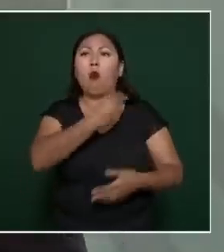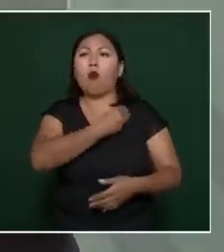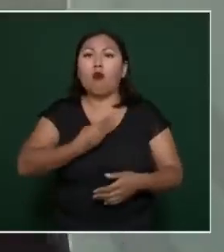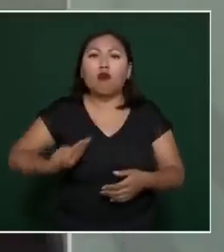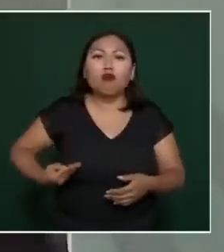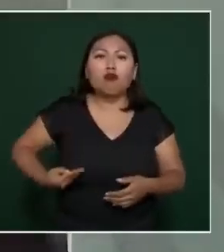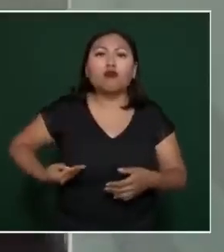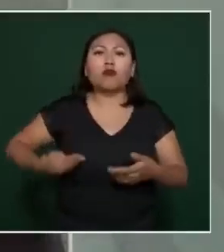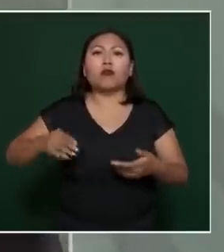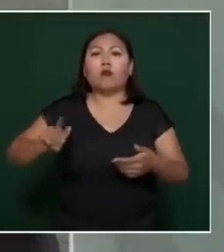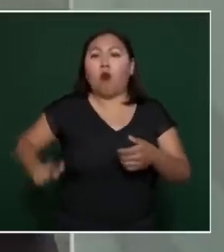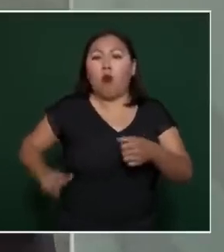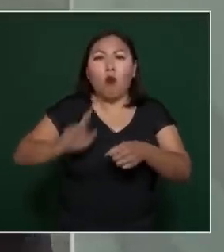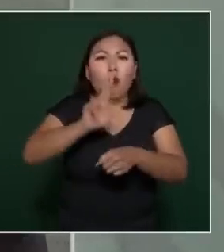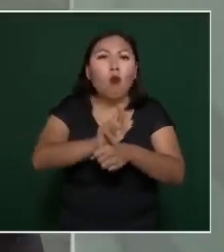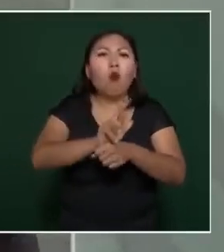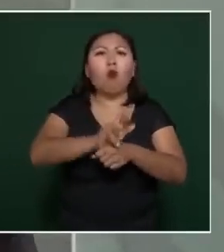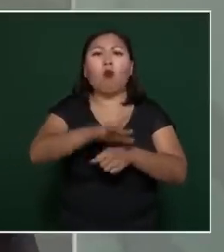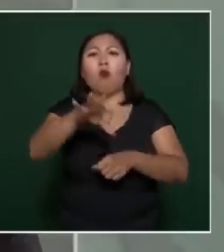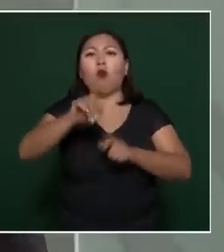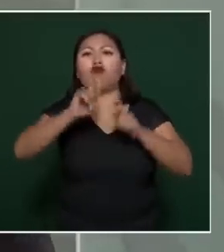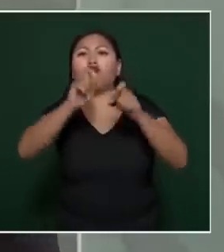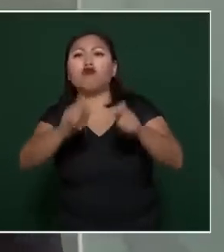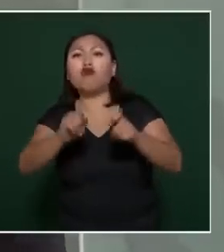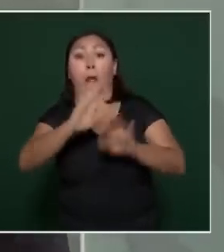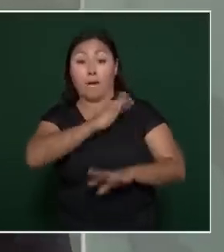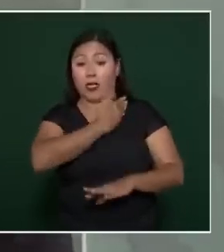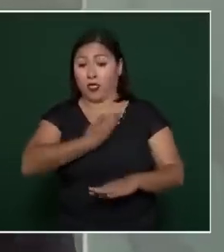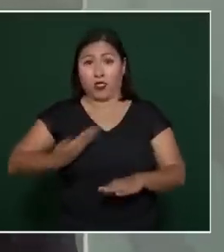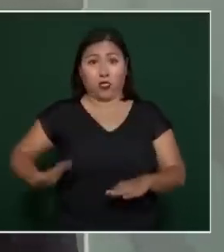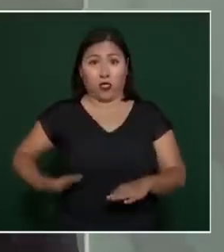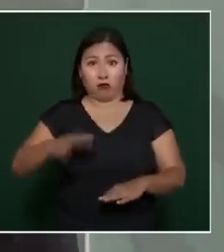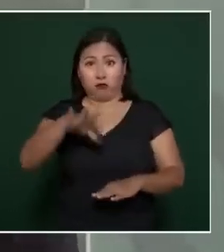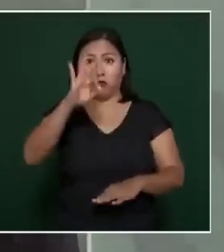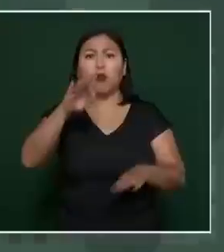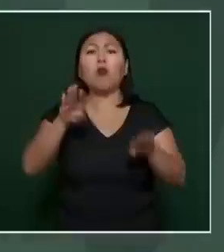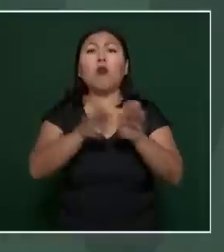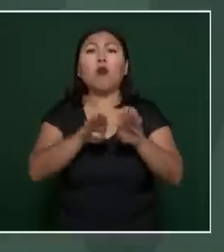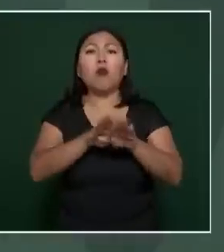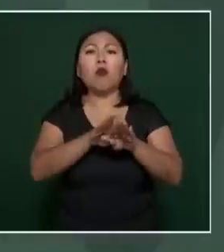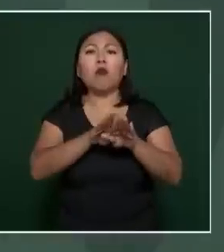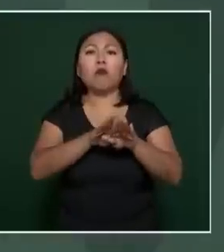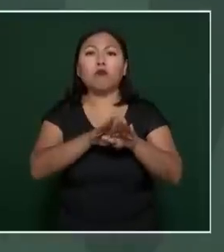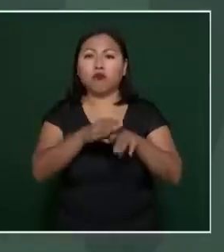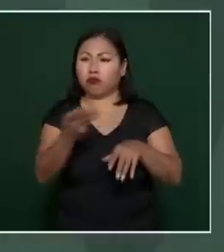a los diputados, a los senadores, al presidente de la República.